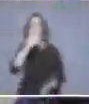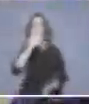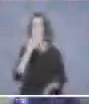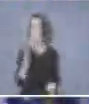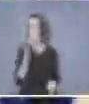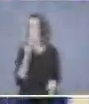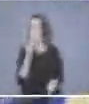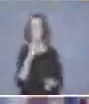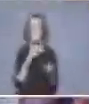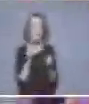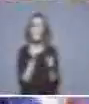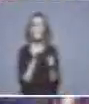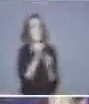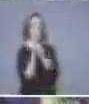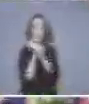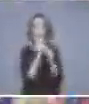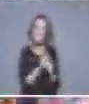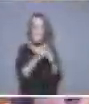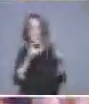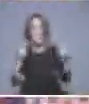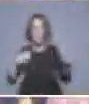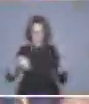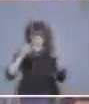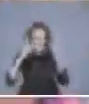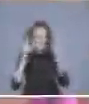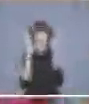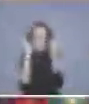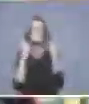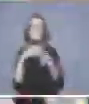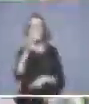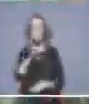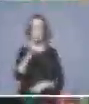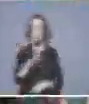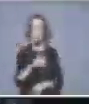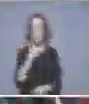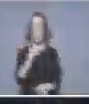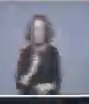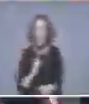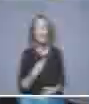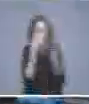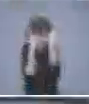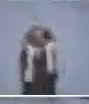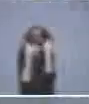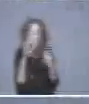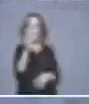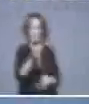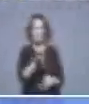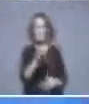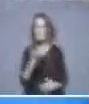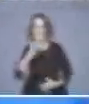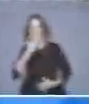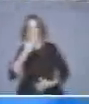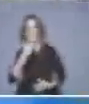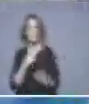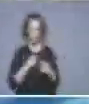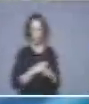el cupo a mulas, trae mi paso por el aro. Todo lo que me diga, lo paso por el aro. Si quieres